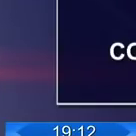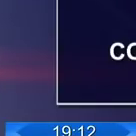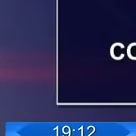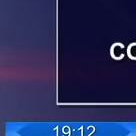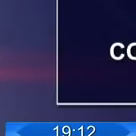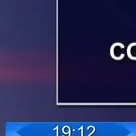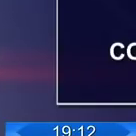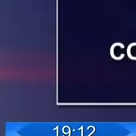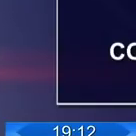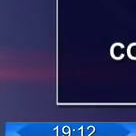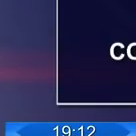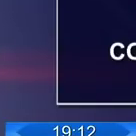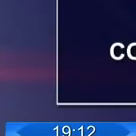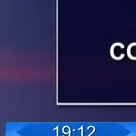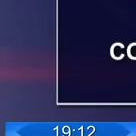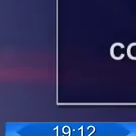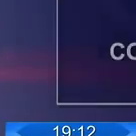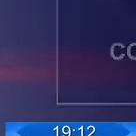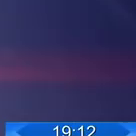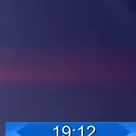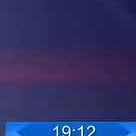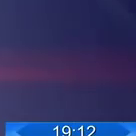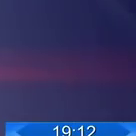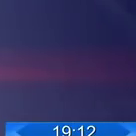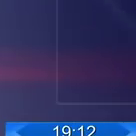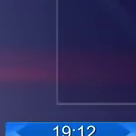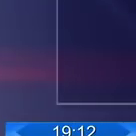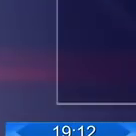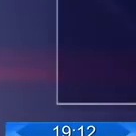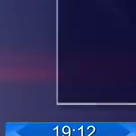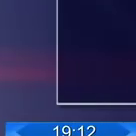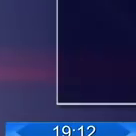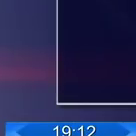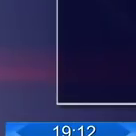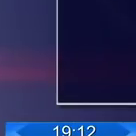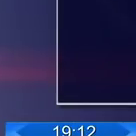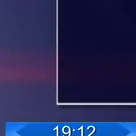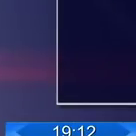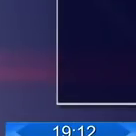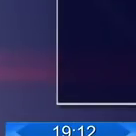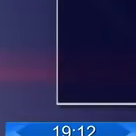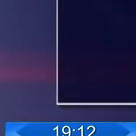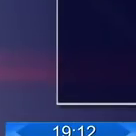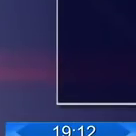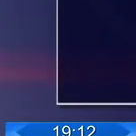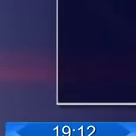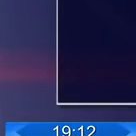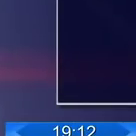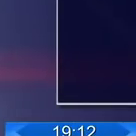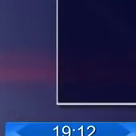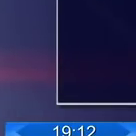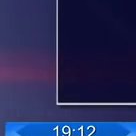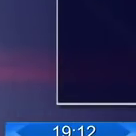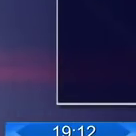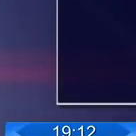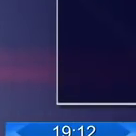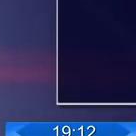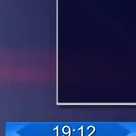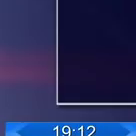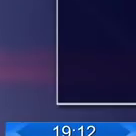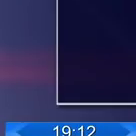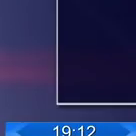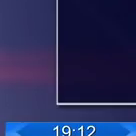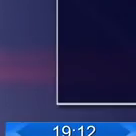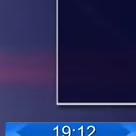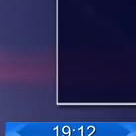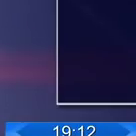de tesorería a 360 días. La segunda fue por 1,6 millones de dólares. Se fijó debido a que estos papeles se usaron